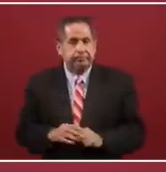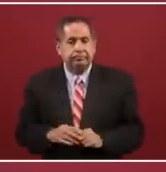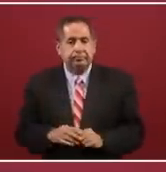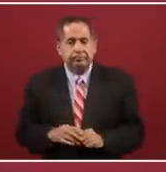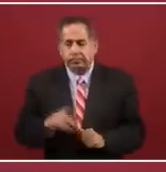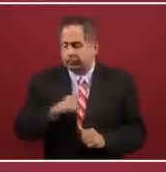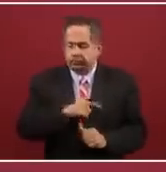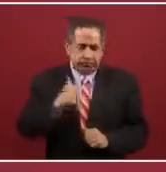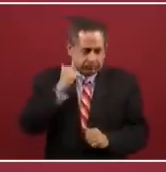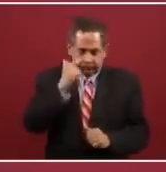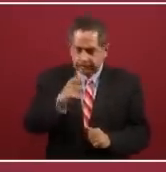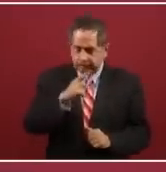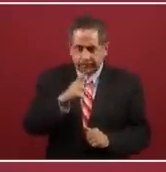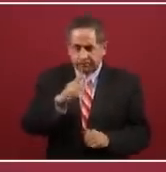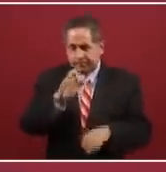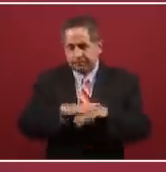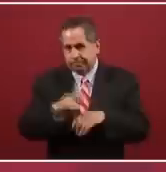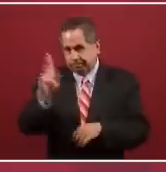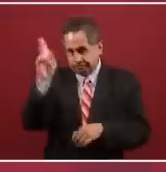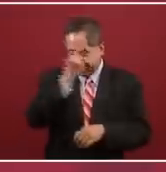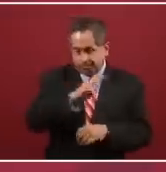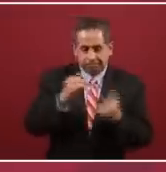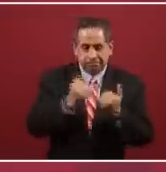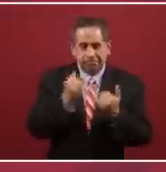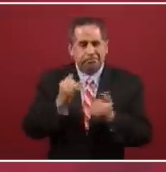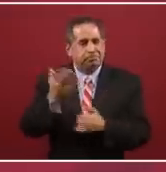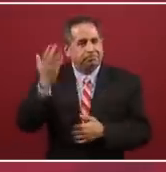No queremos tragedias como las de